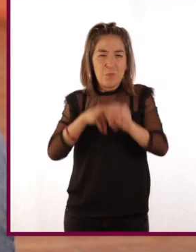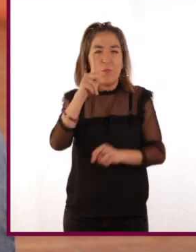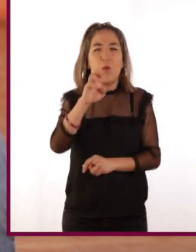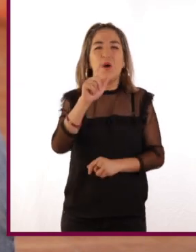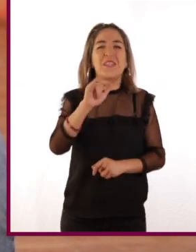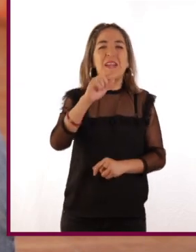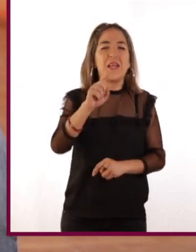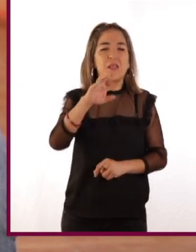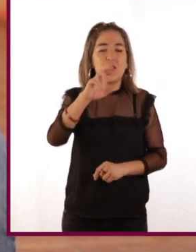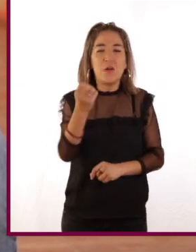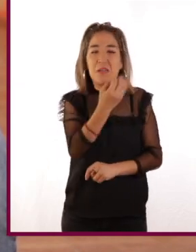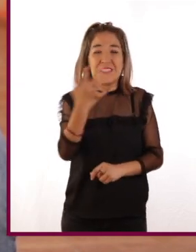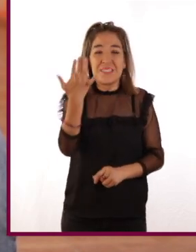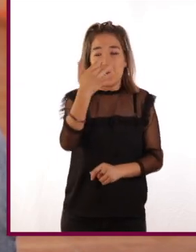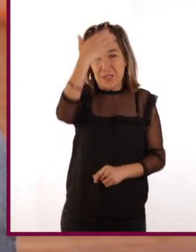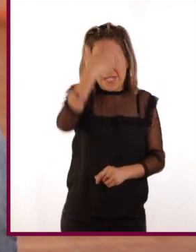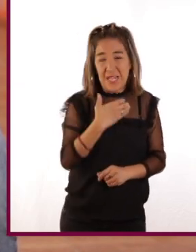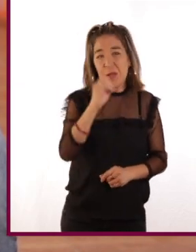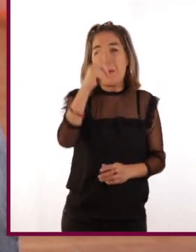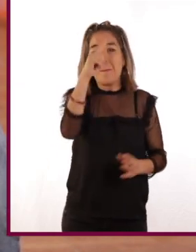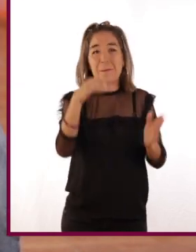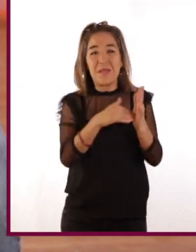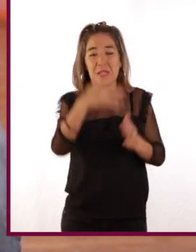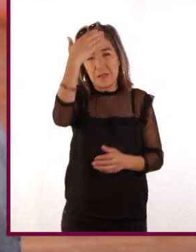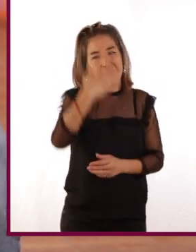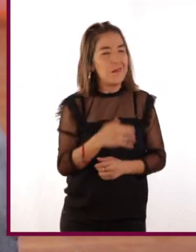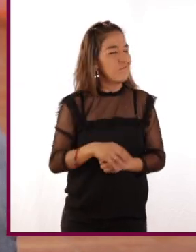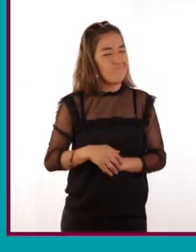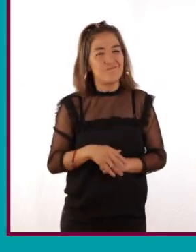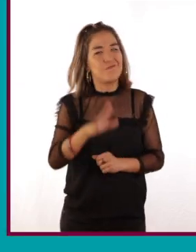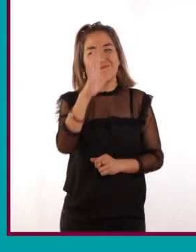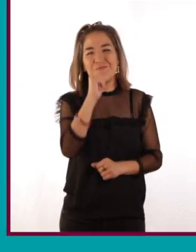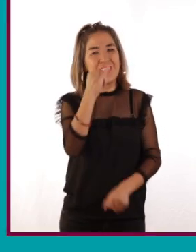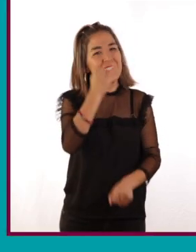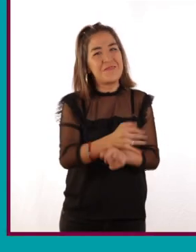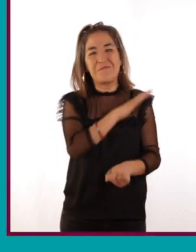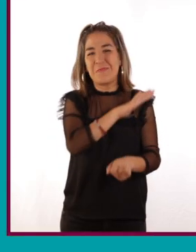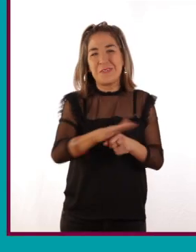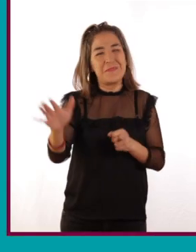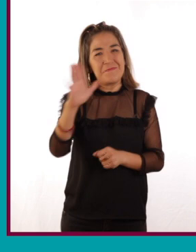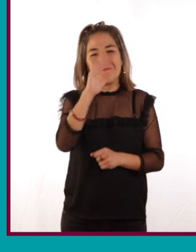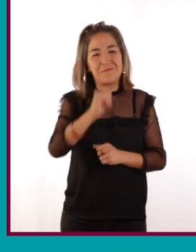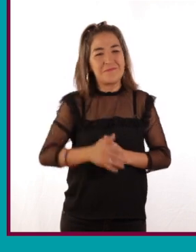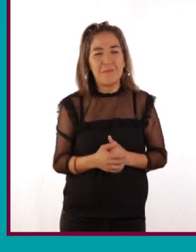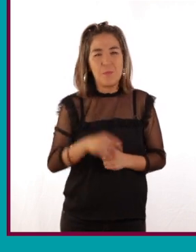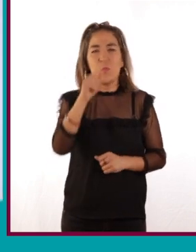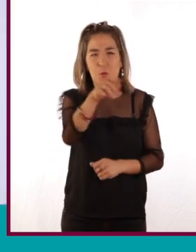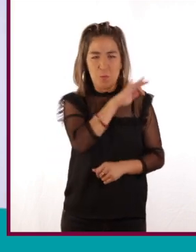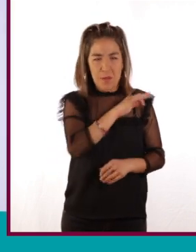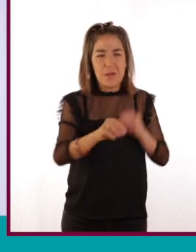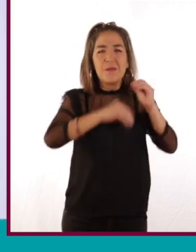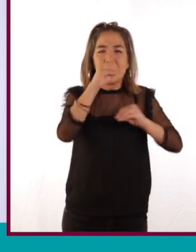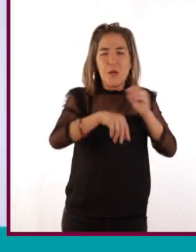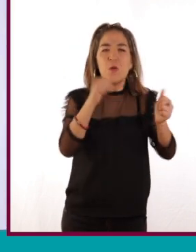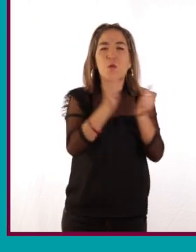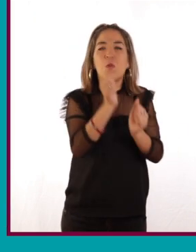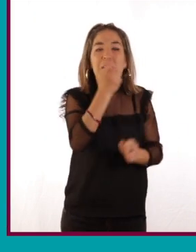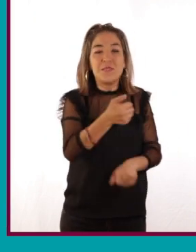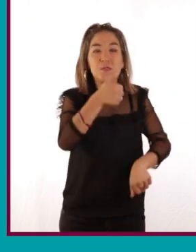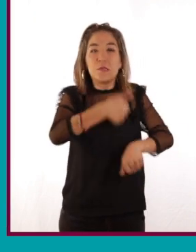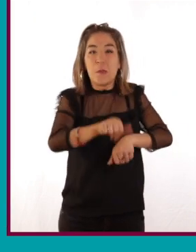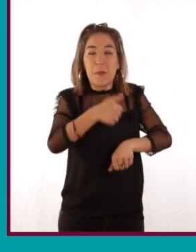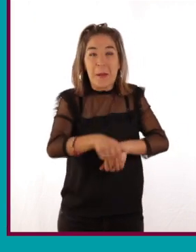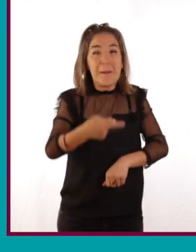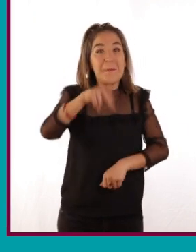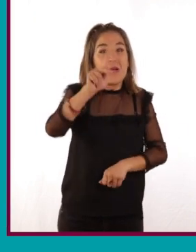poliedro regular, no sé, de 50 caras o de 1000 caras. No, es imposible. O sea, puedes hacer un poliedro